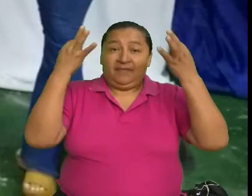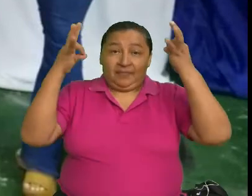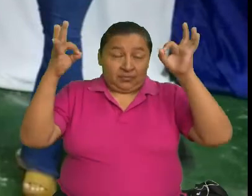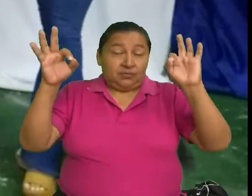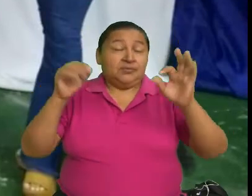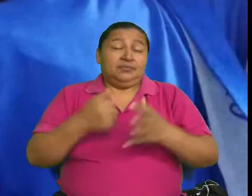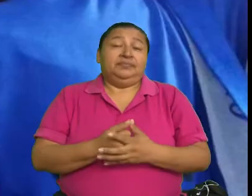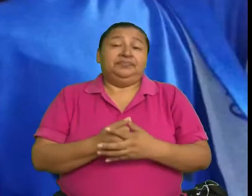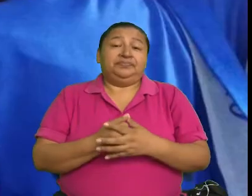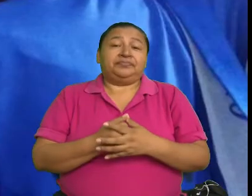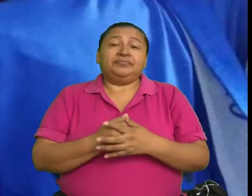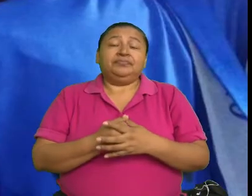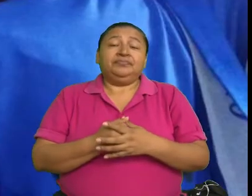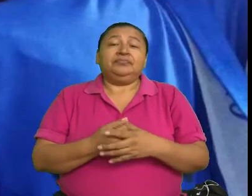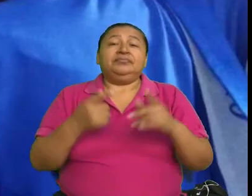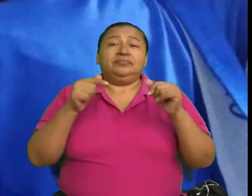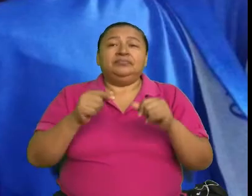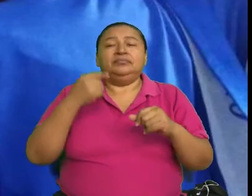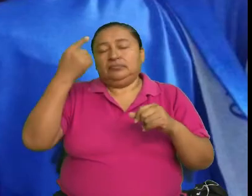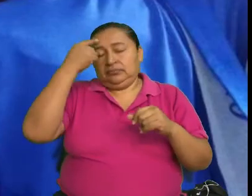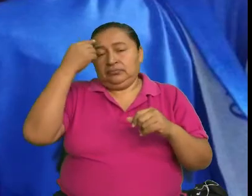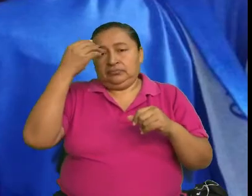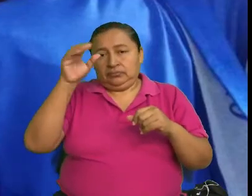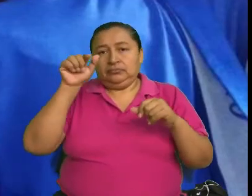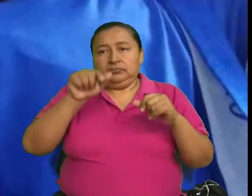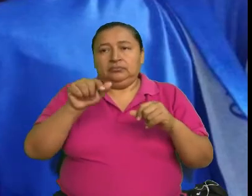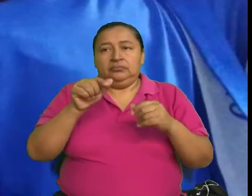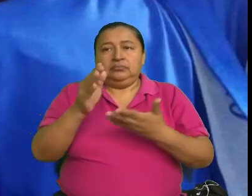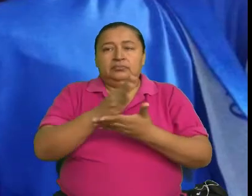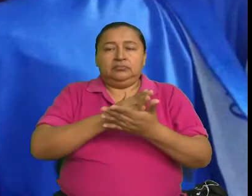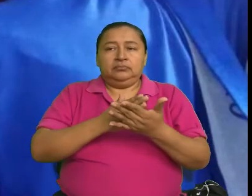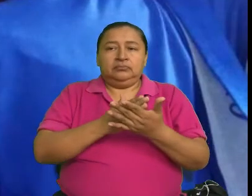sí. Y creo yo que esto es